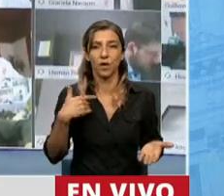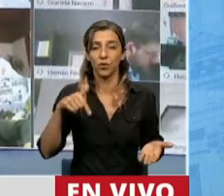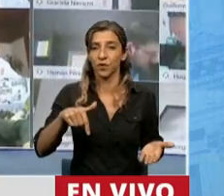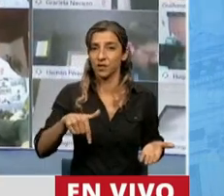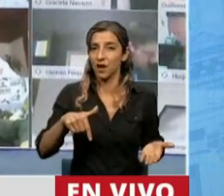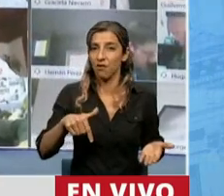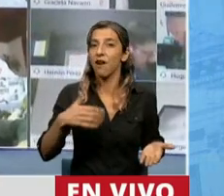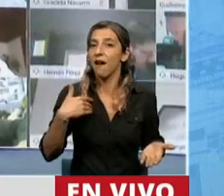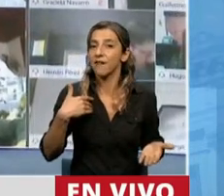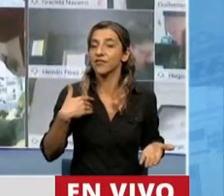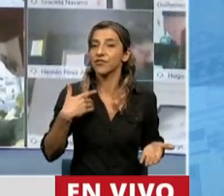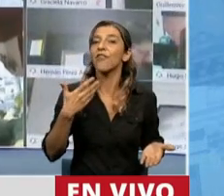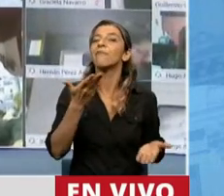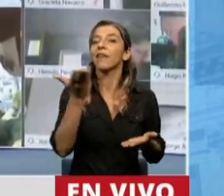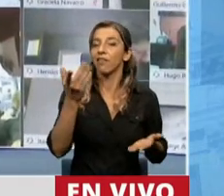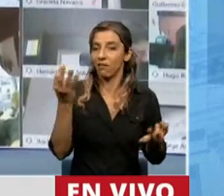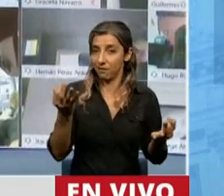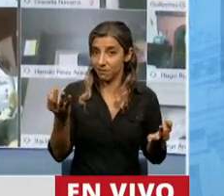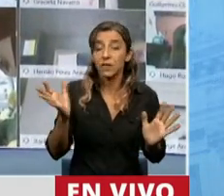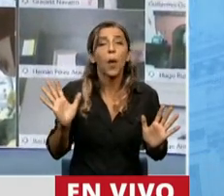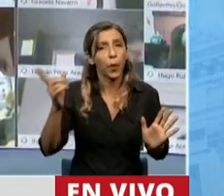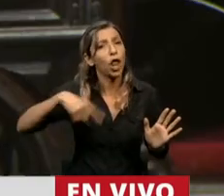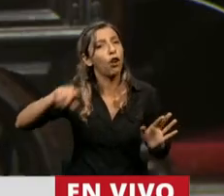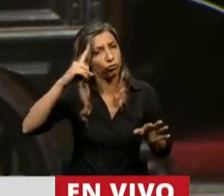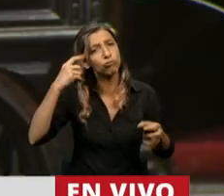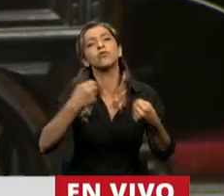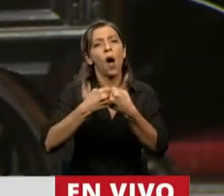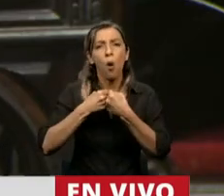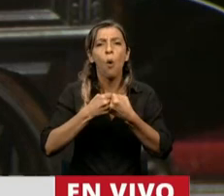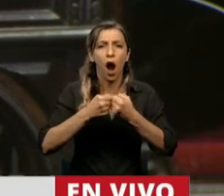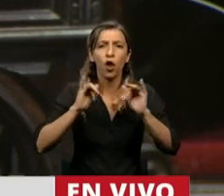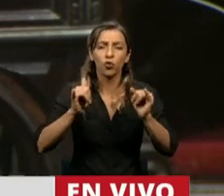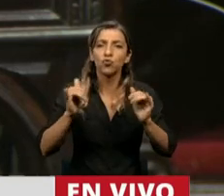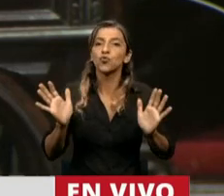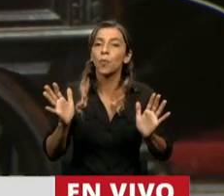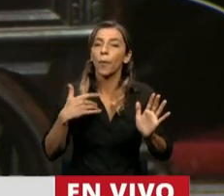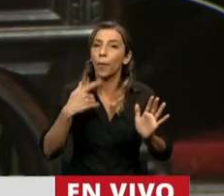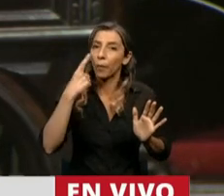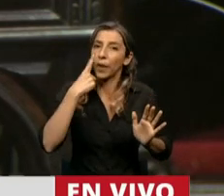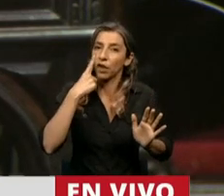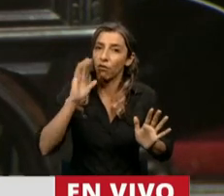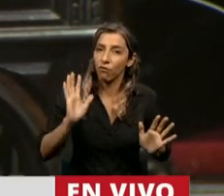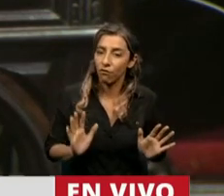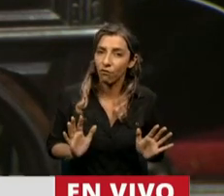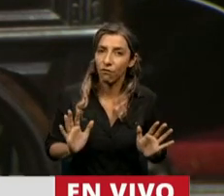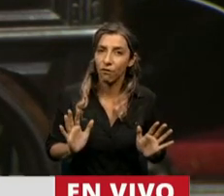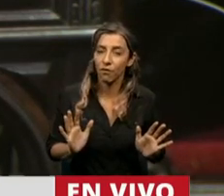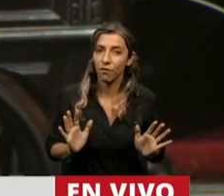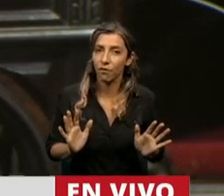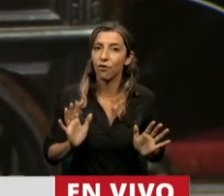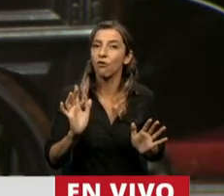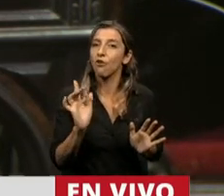porque está bien coincidir en un montón de cosas, pero está mal